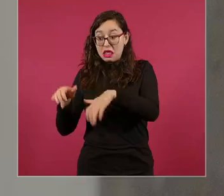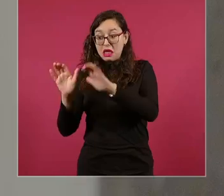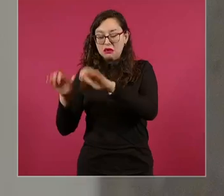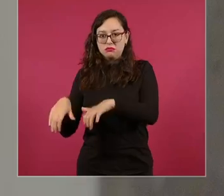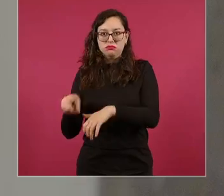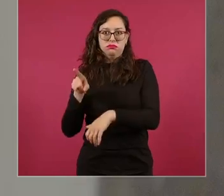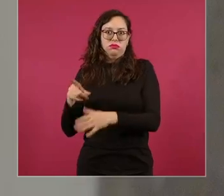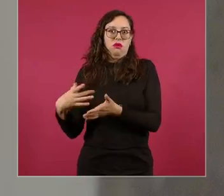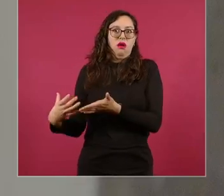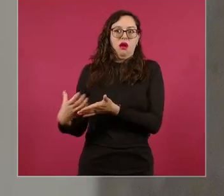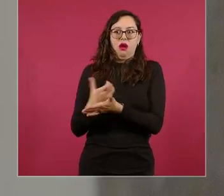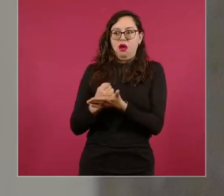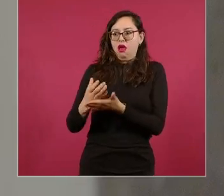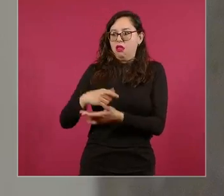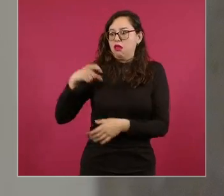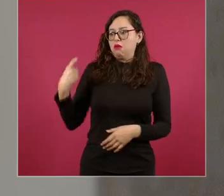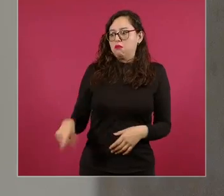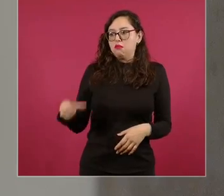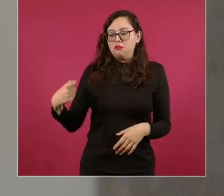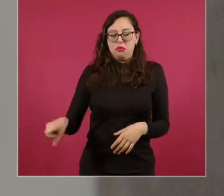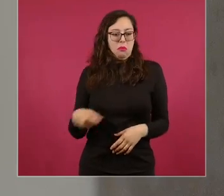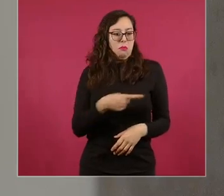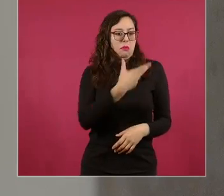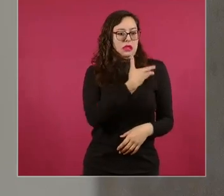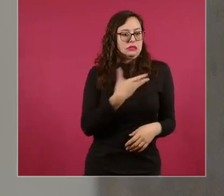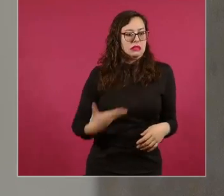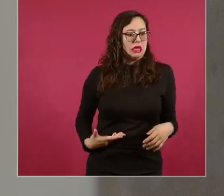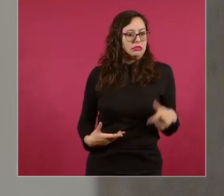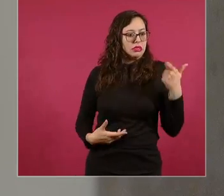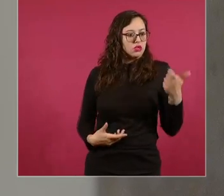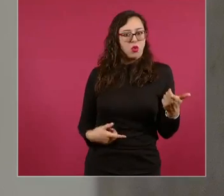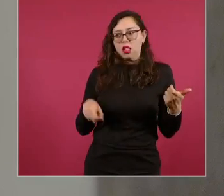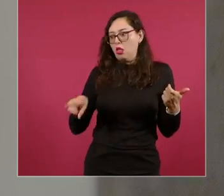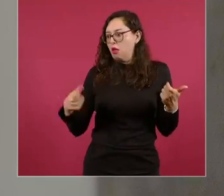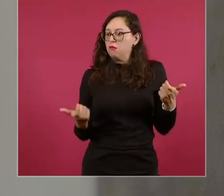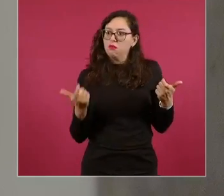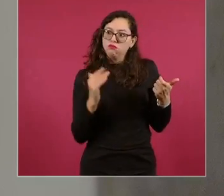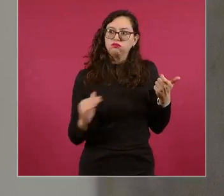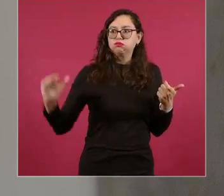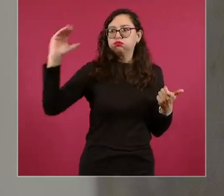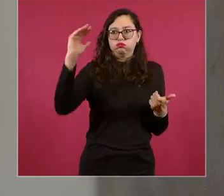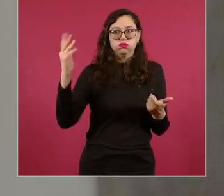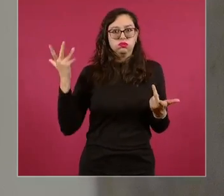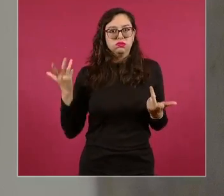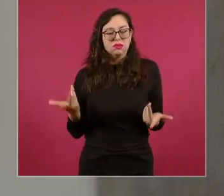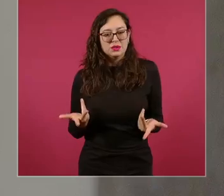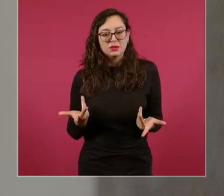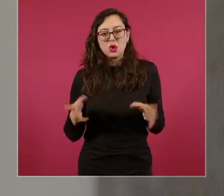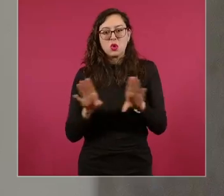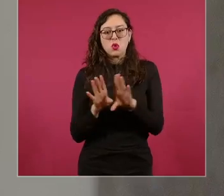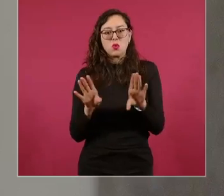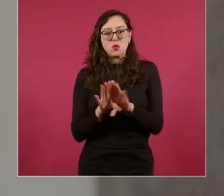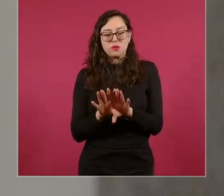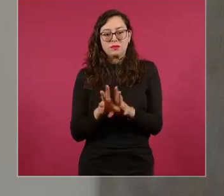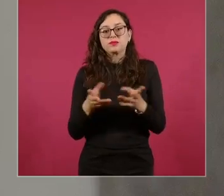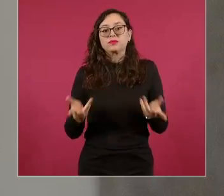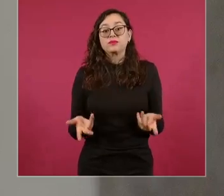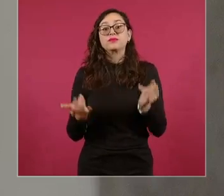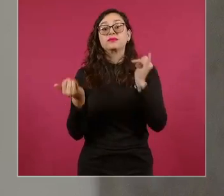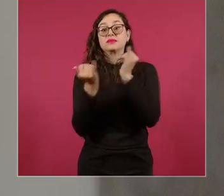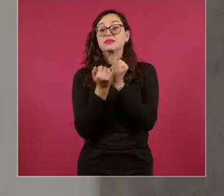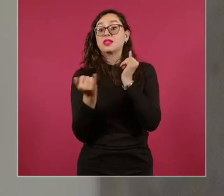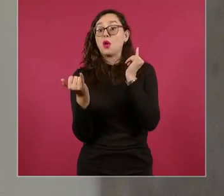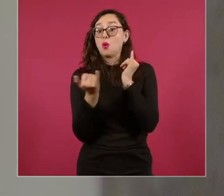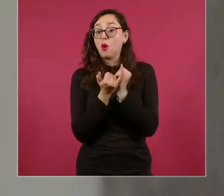el presidente de México. Y también los medios han estado formando parte